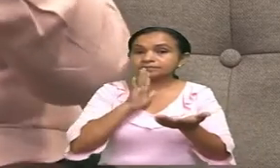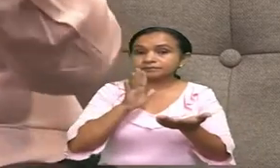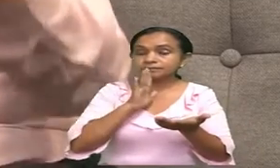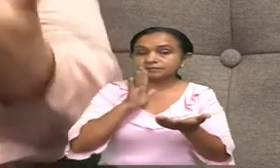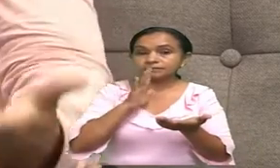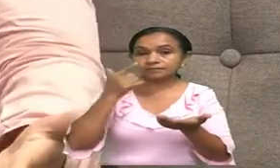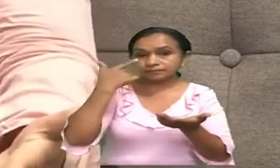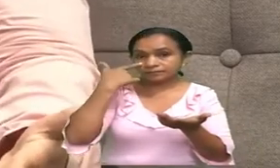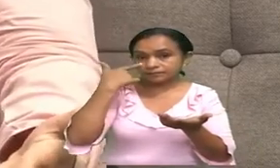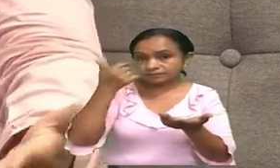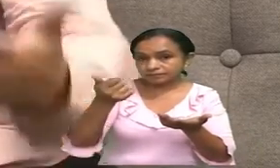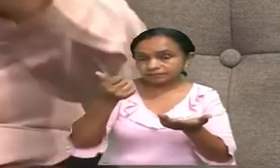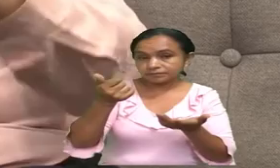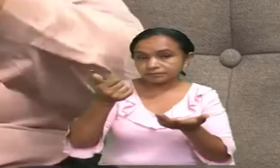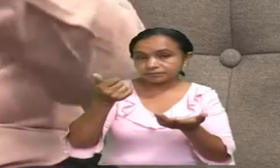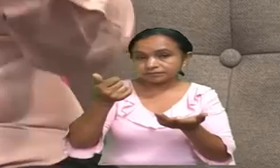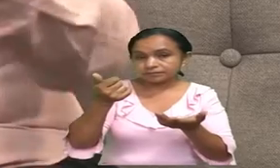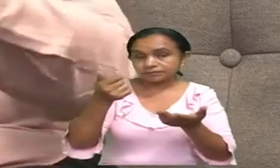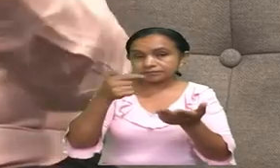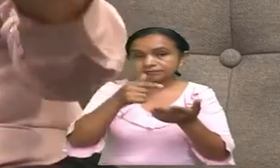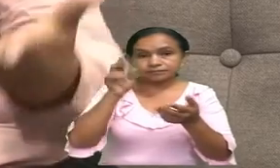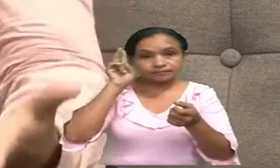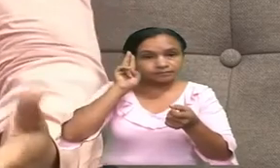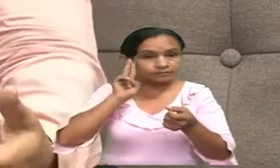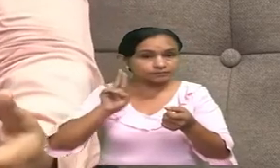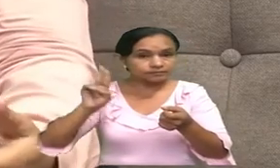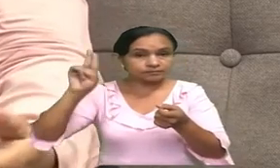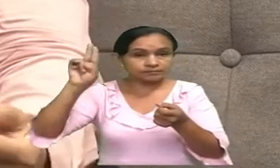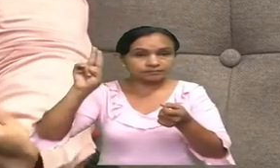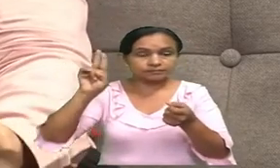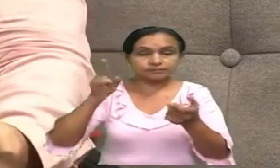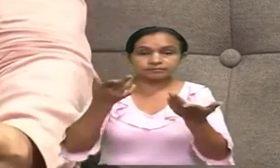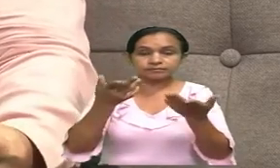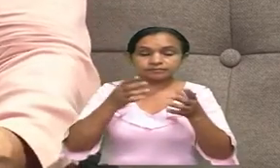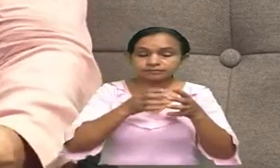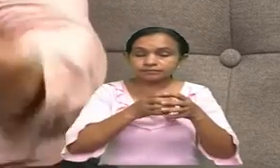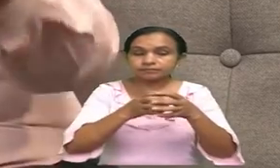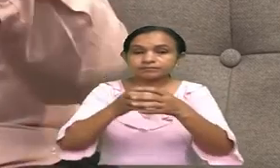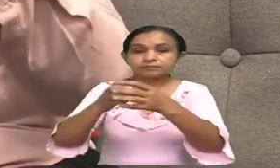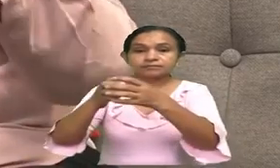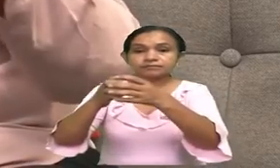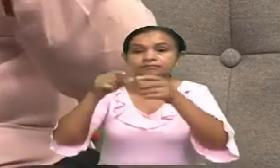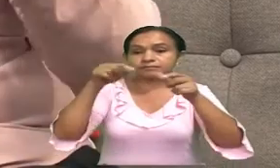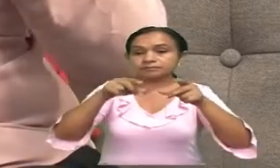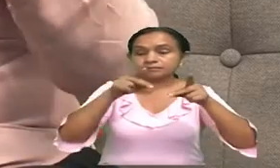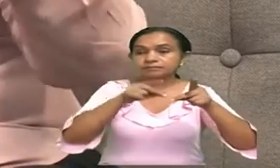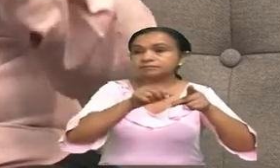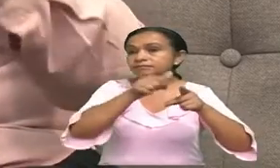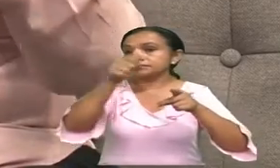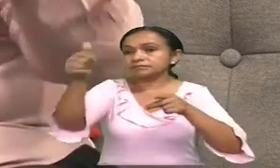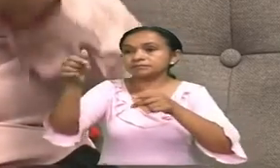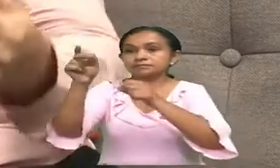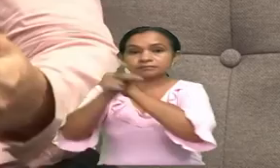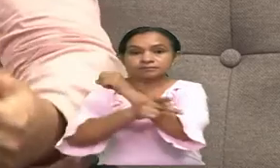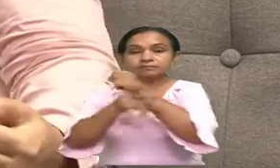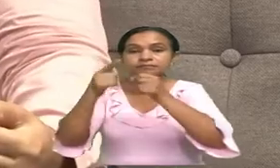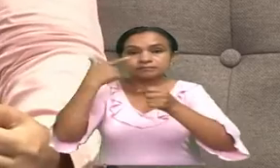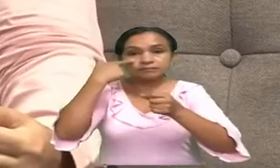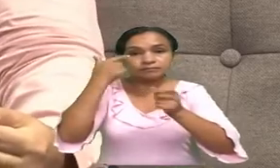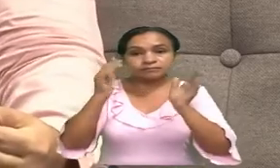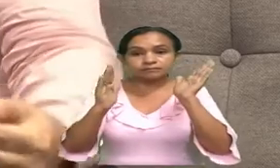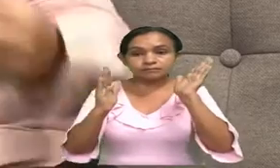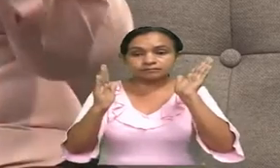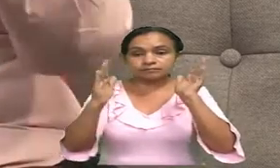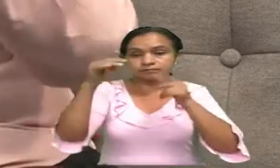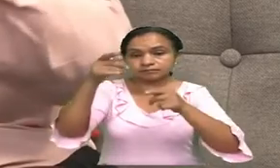los reconocimientos entre las universidades para la movilidad, sino que también cómo se reconocen los títulos